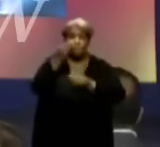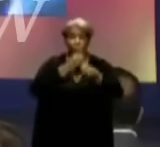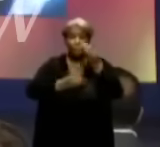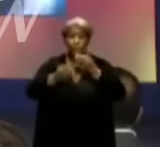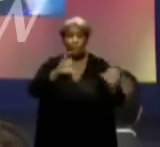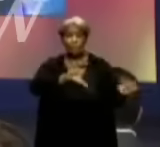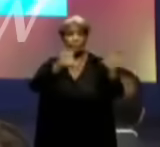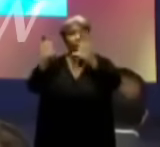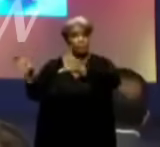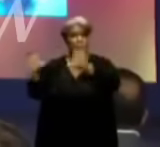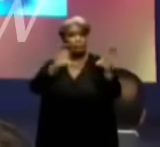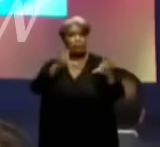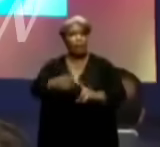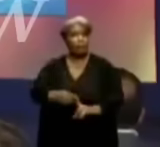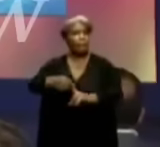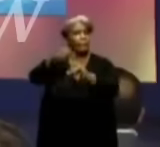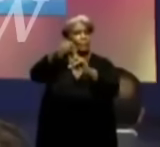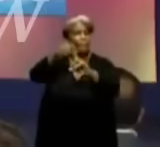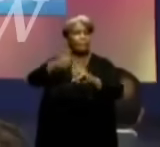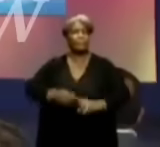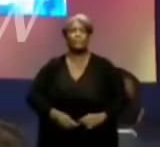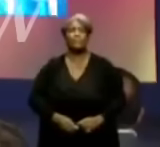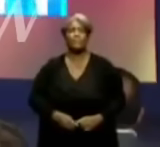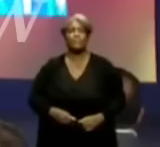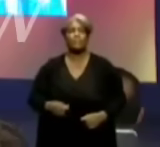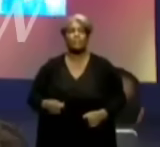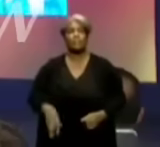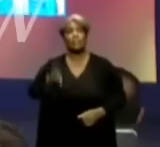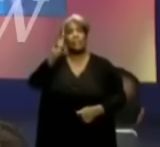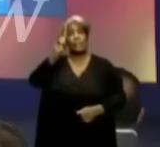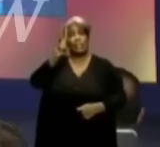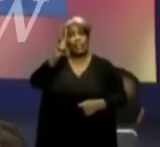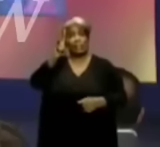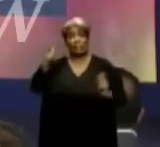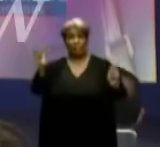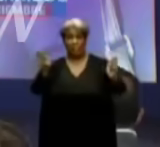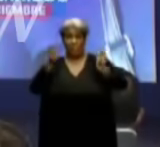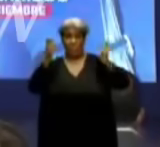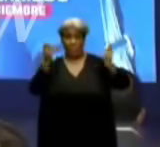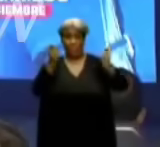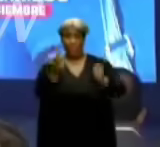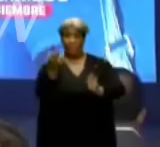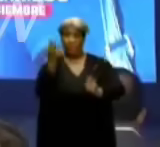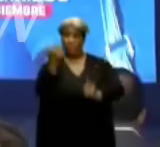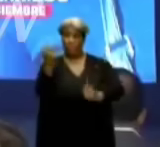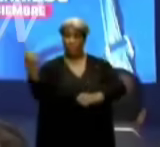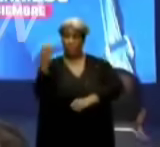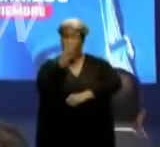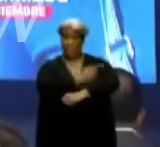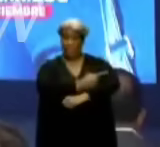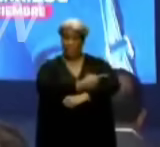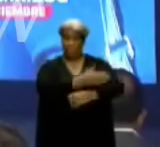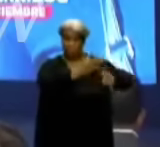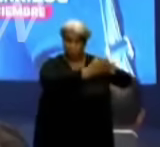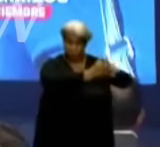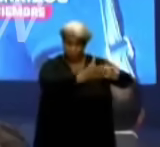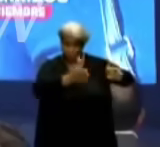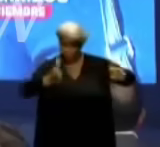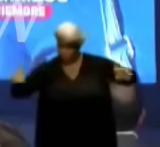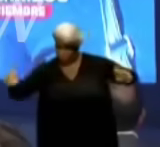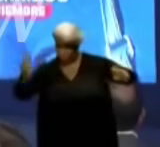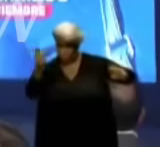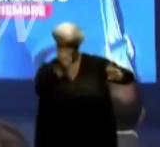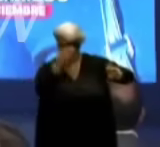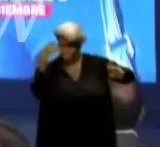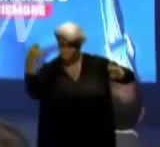especialmente con productos navideños. Ahí vamos a hacer 6 ferias durante 13 días. Y estas estarán